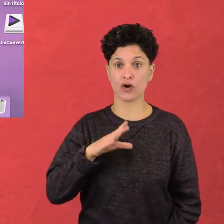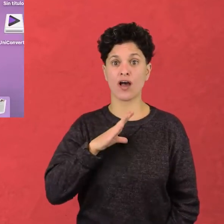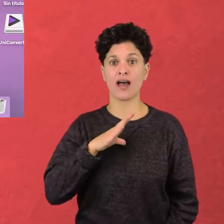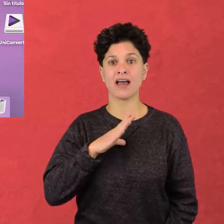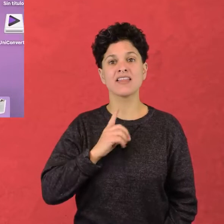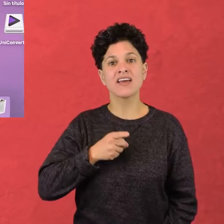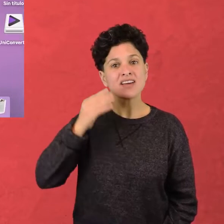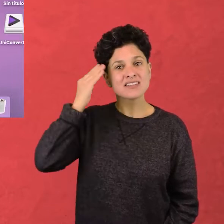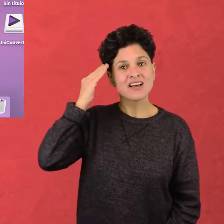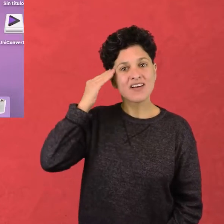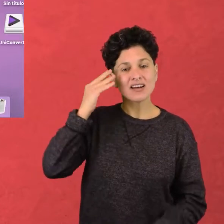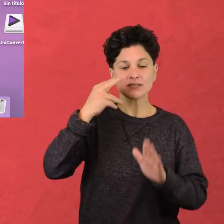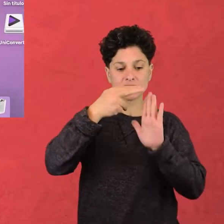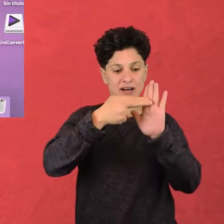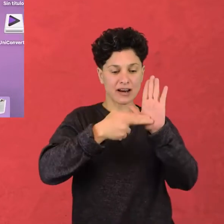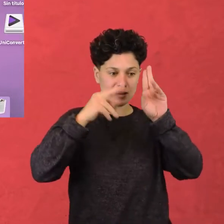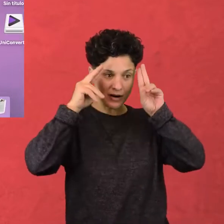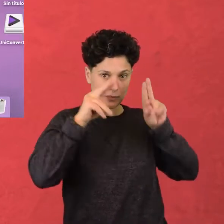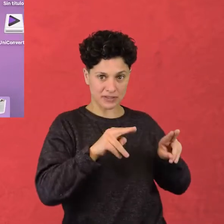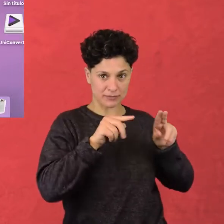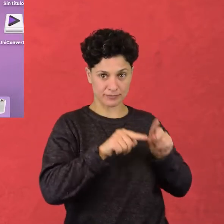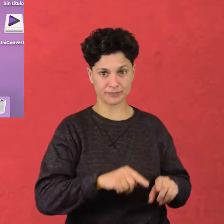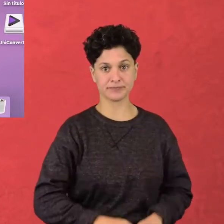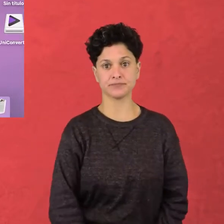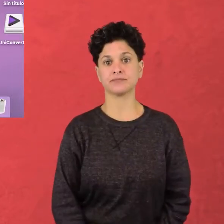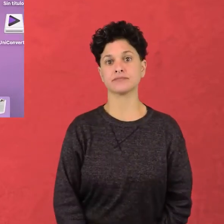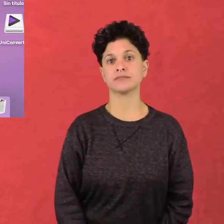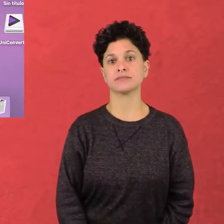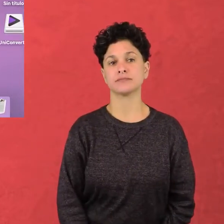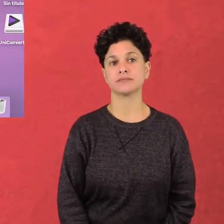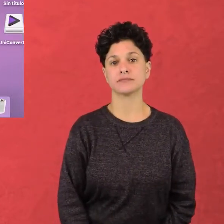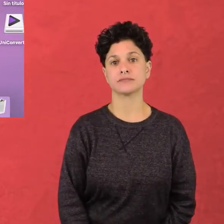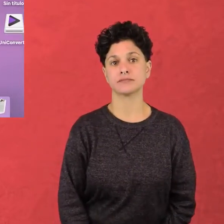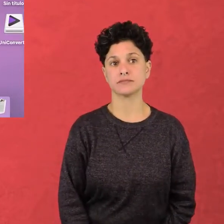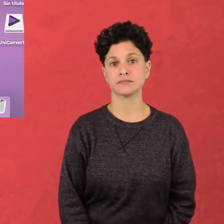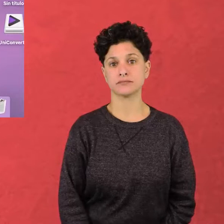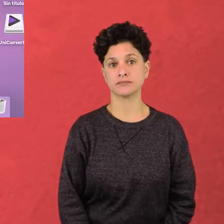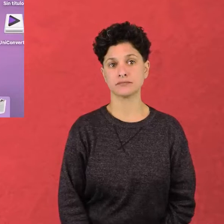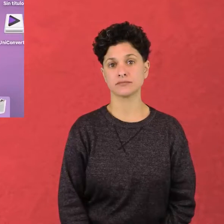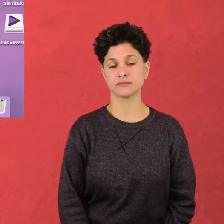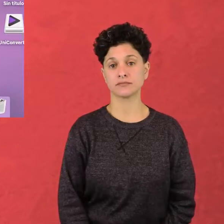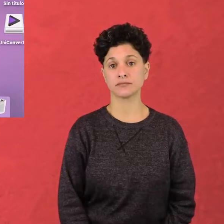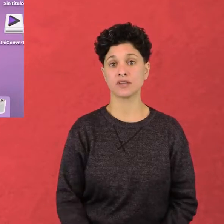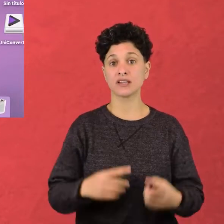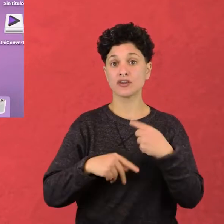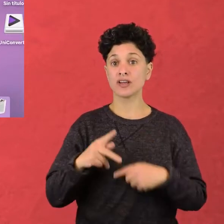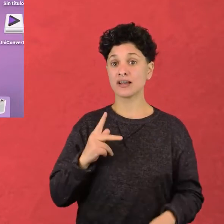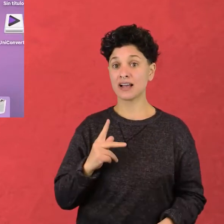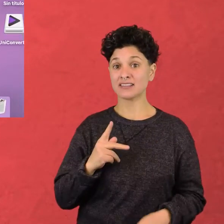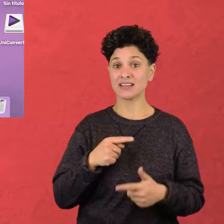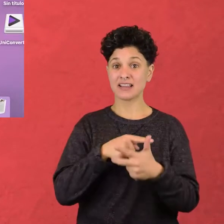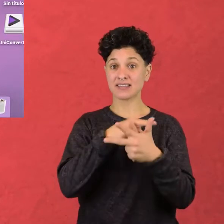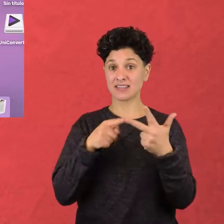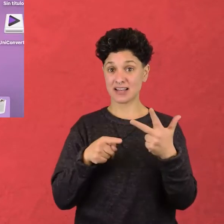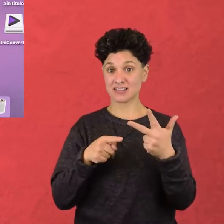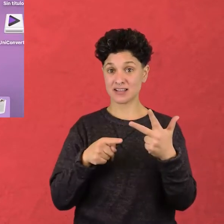máximas. ¿Tá? Entonces, Kant está hablando de tres cosas. El hombre posee tres facultades. Eso